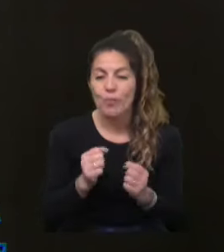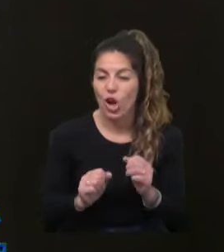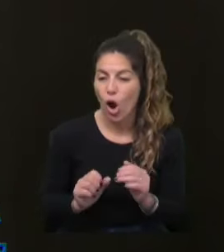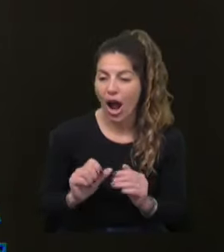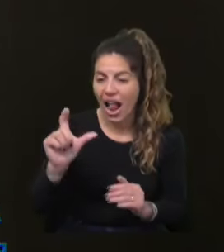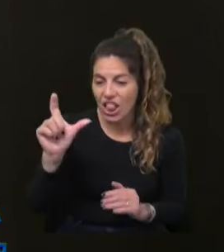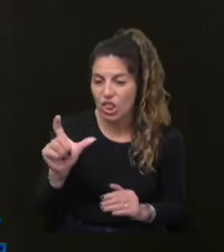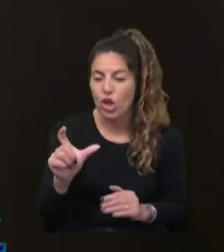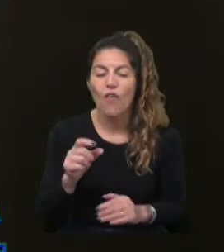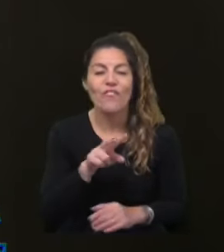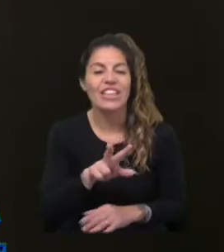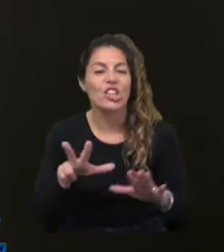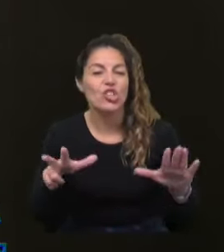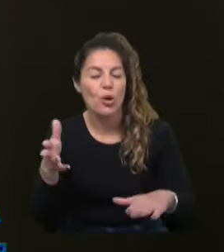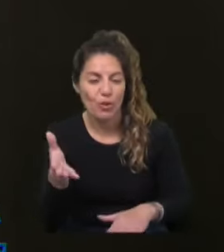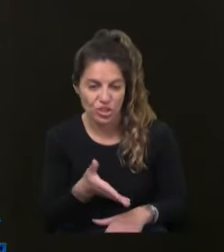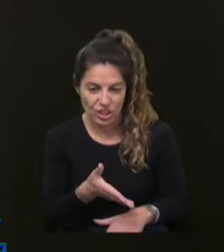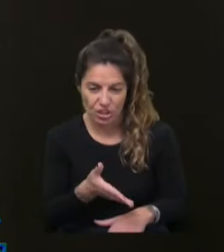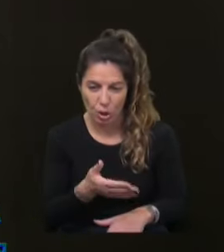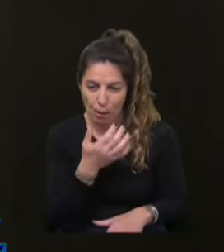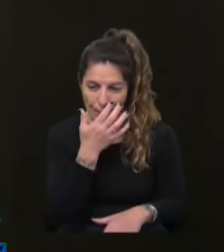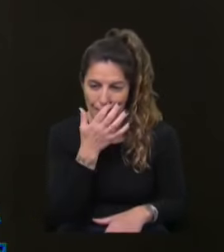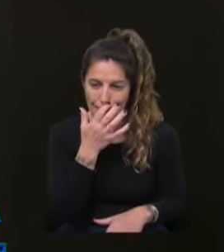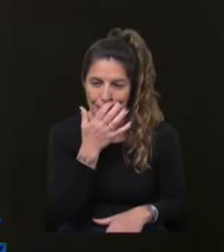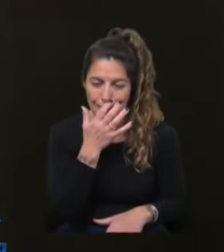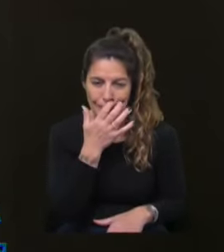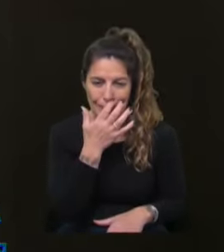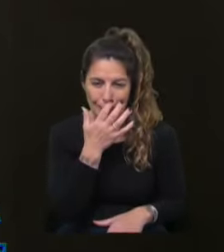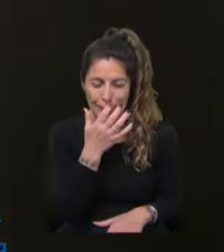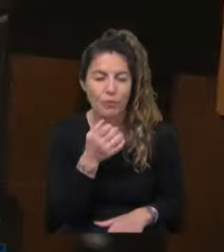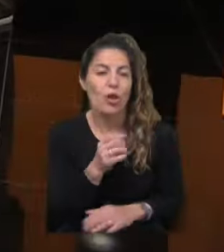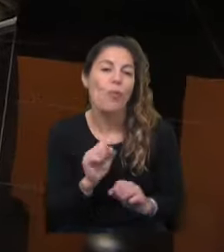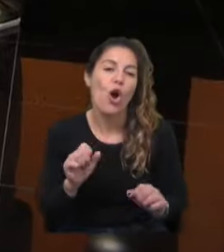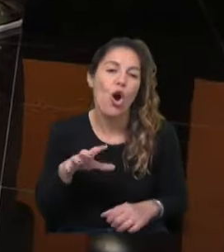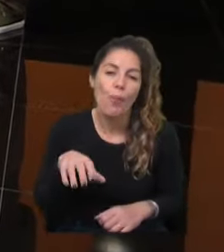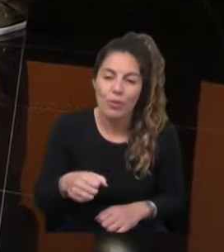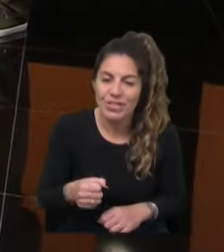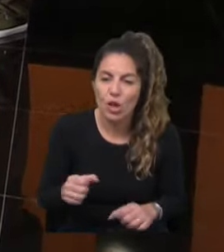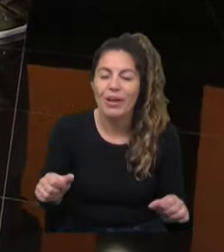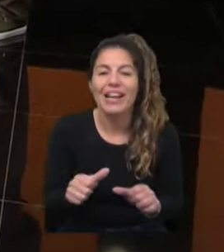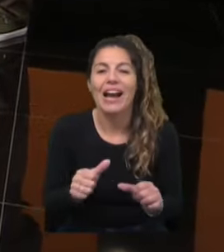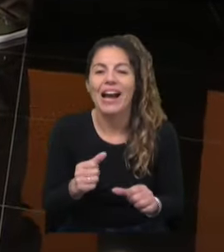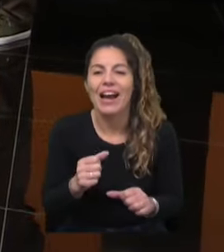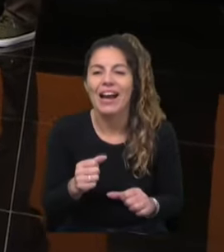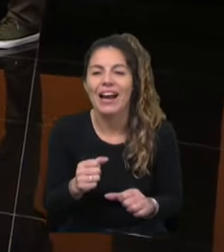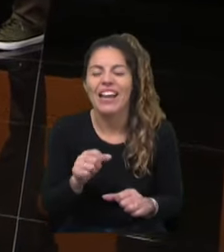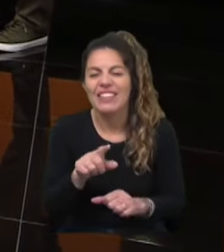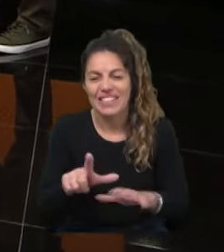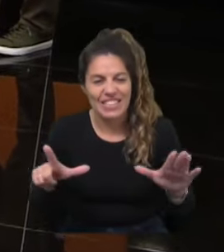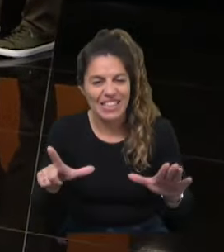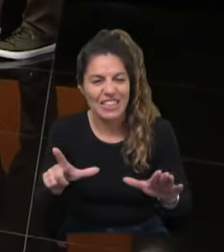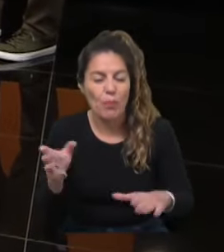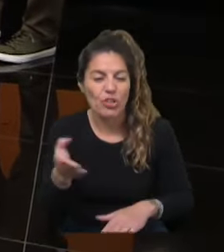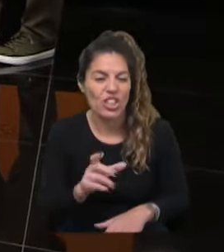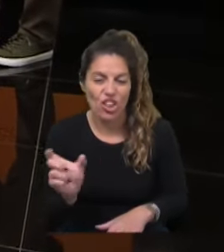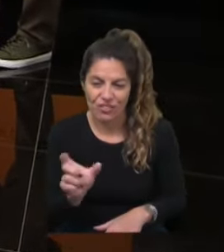percepción era del 28%. Jorge, no te quiero poner en compromisos para que hagas rápidamente. 17% de diferencia, excelente,